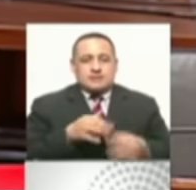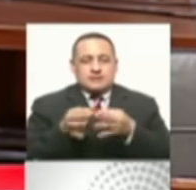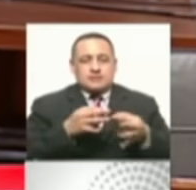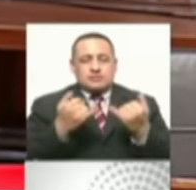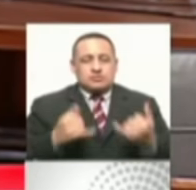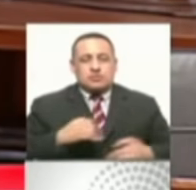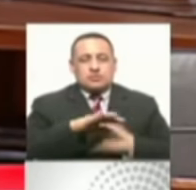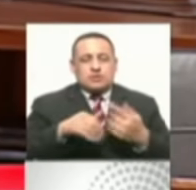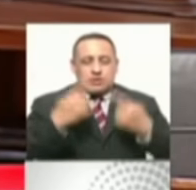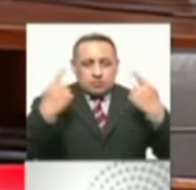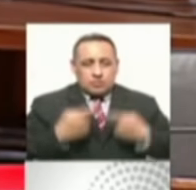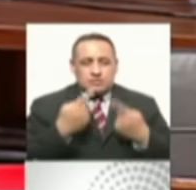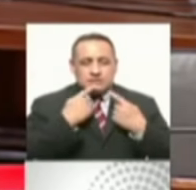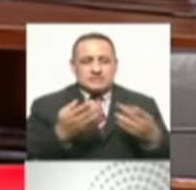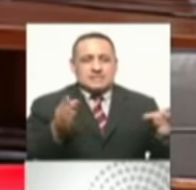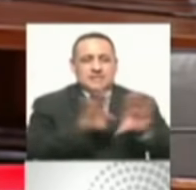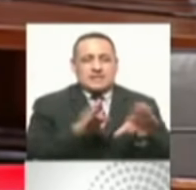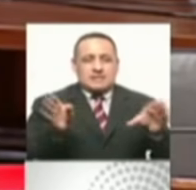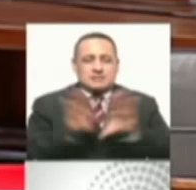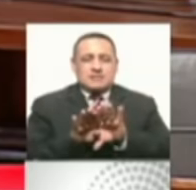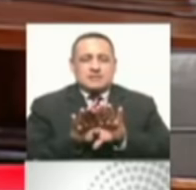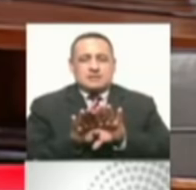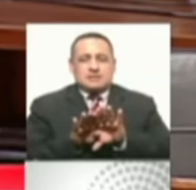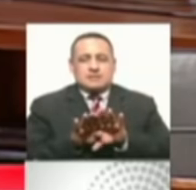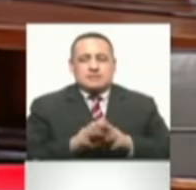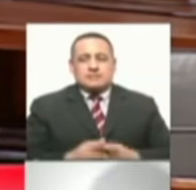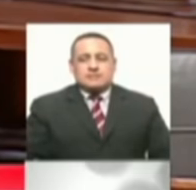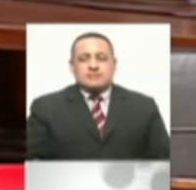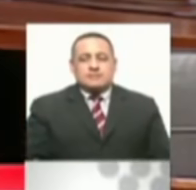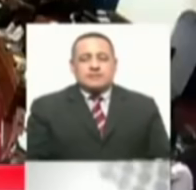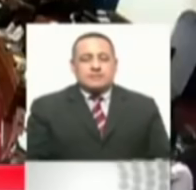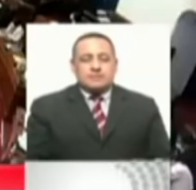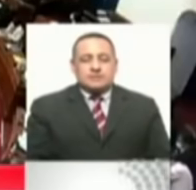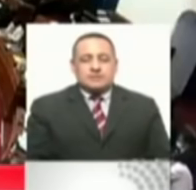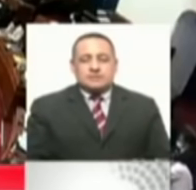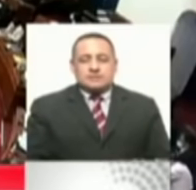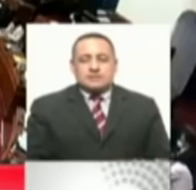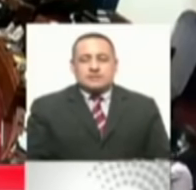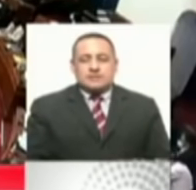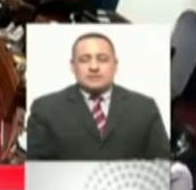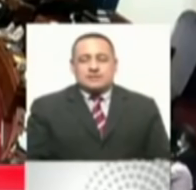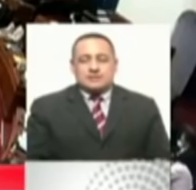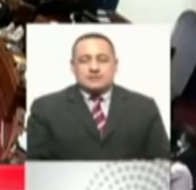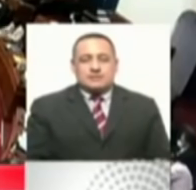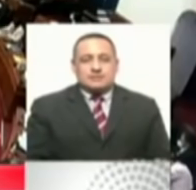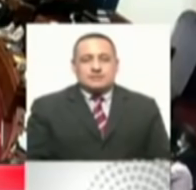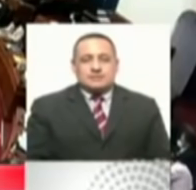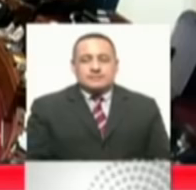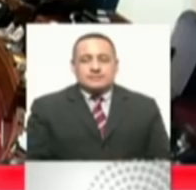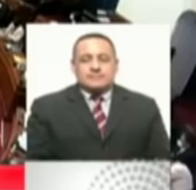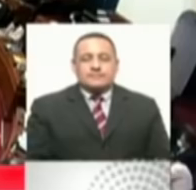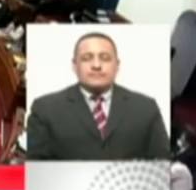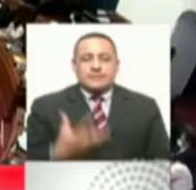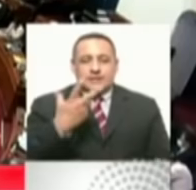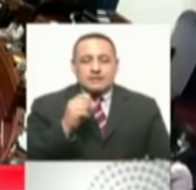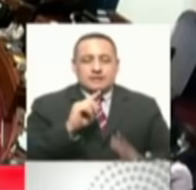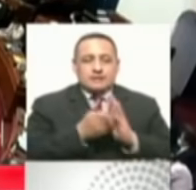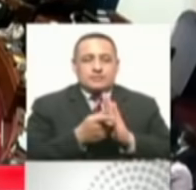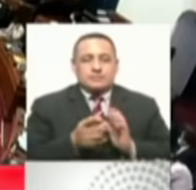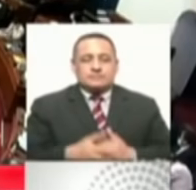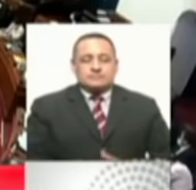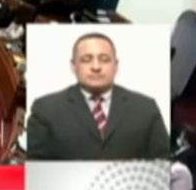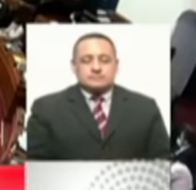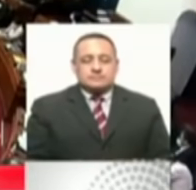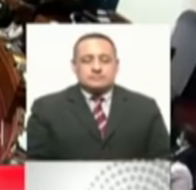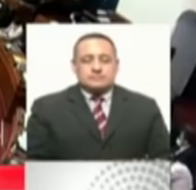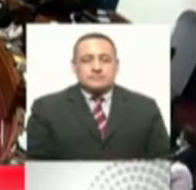defendido en la interpelación. Van, hasta lo que se sabe, 42 firmas, se necesitan 33. En los hechos estaría admitida la